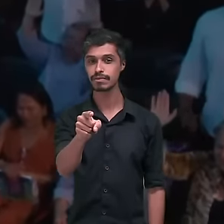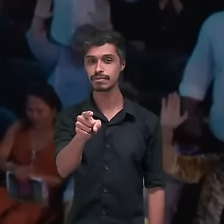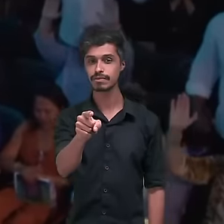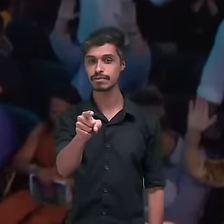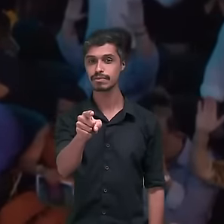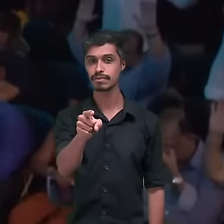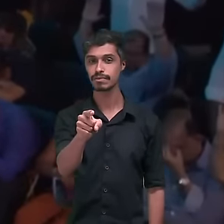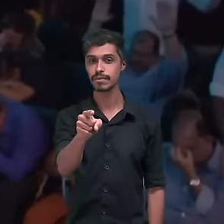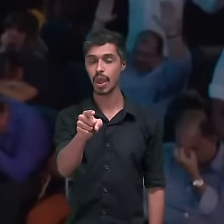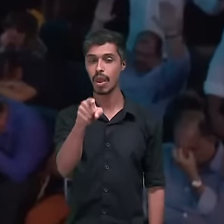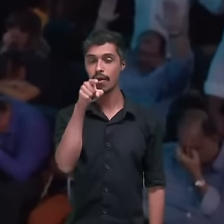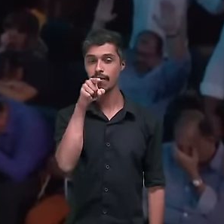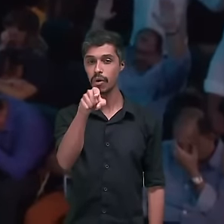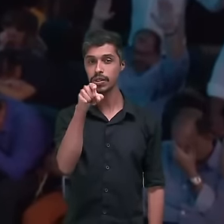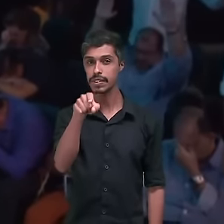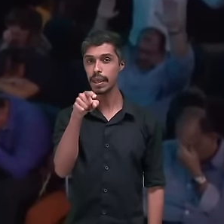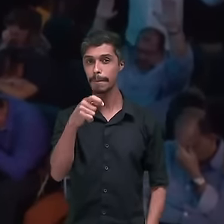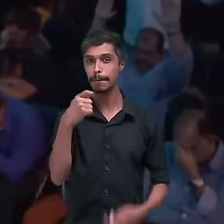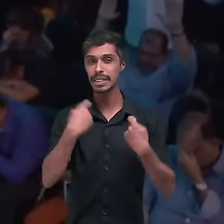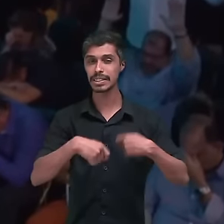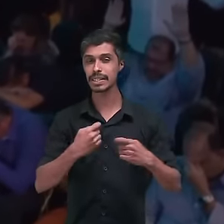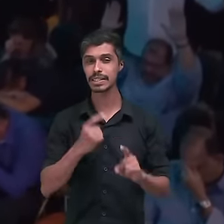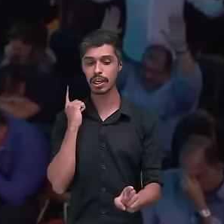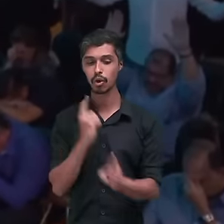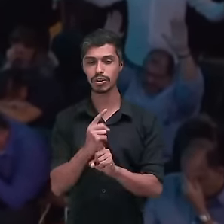usted? Usted precisa se reencontrar con